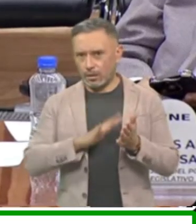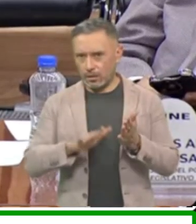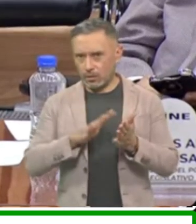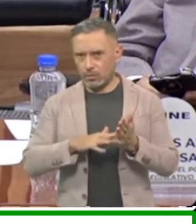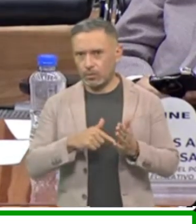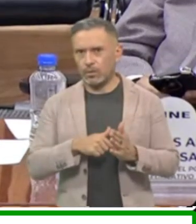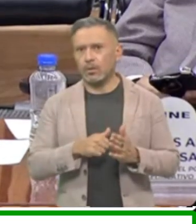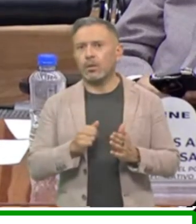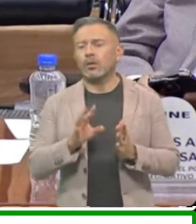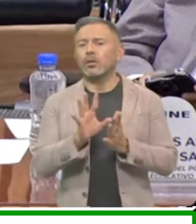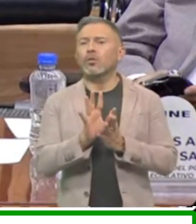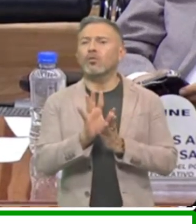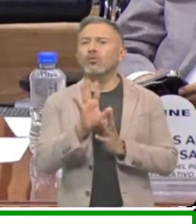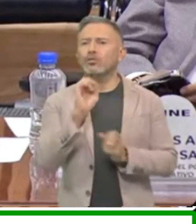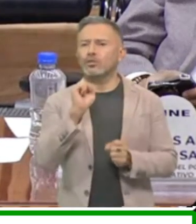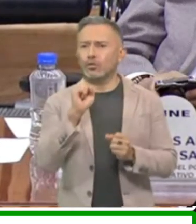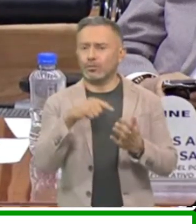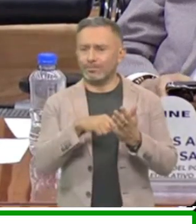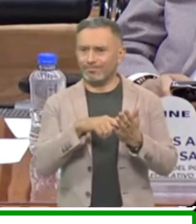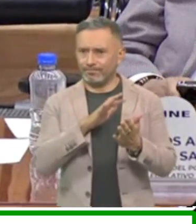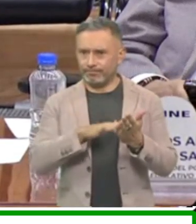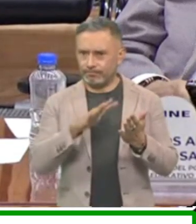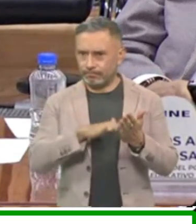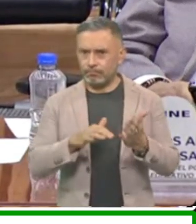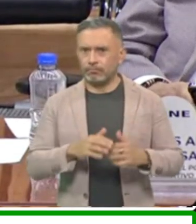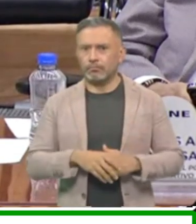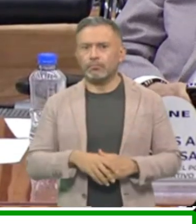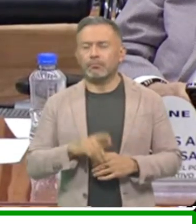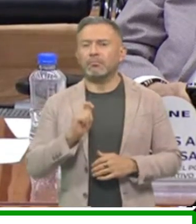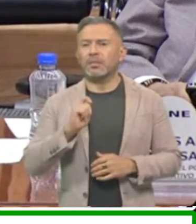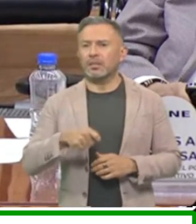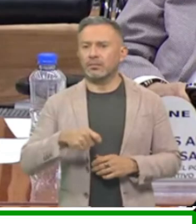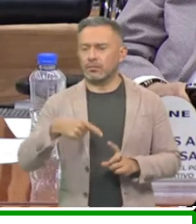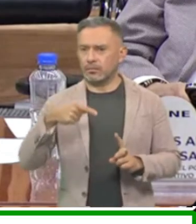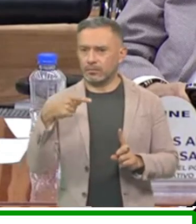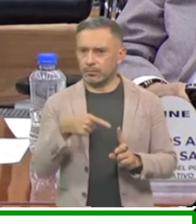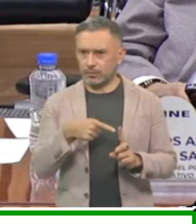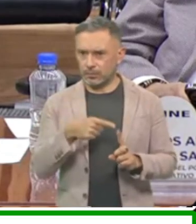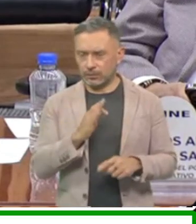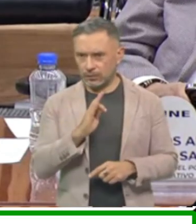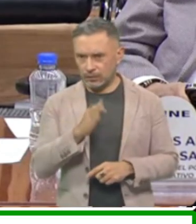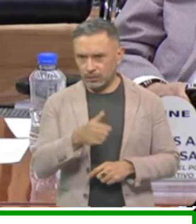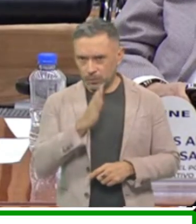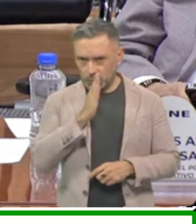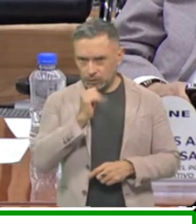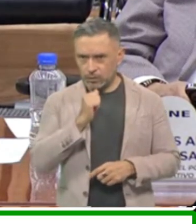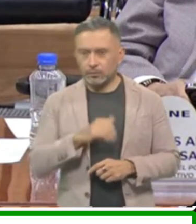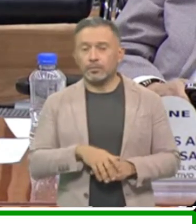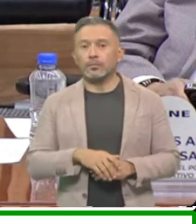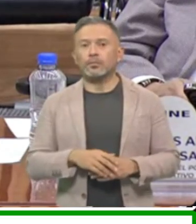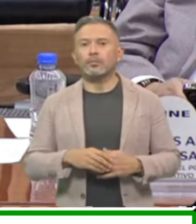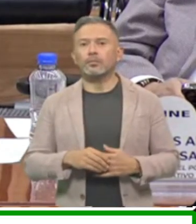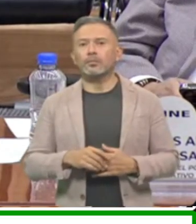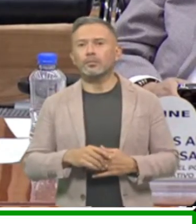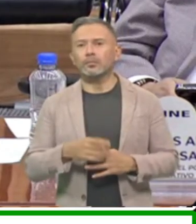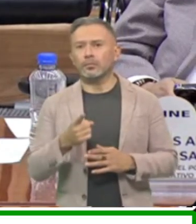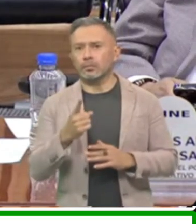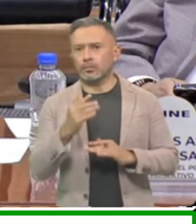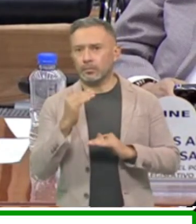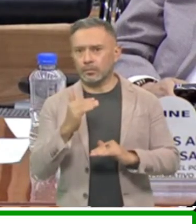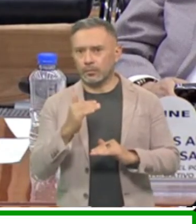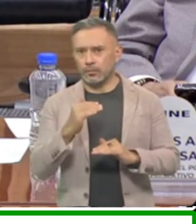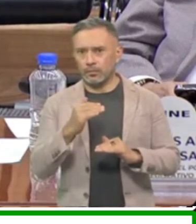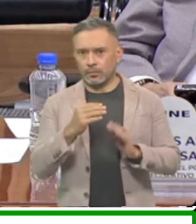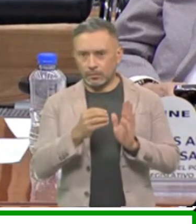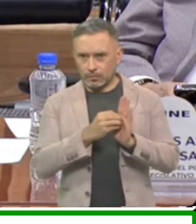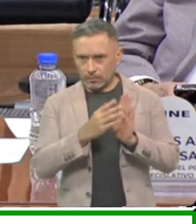la letra de la Constitución y no es aceptable que se extienda esta limitación establecida